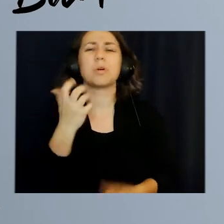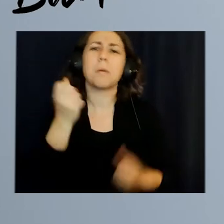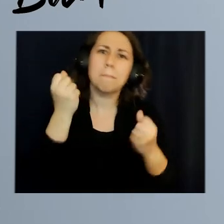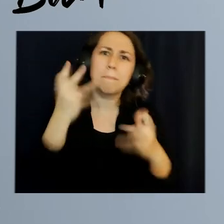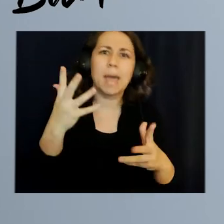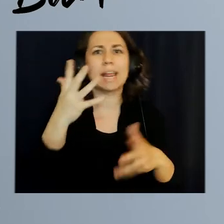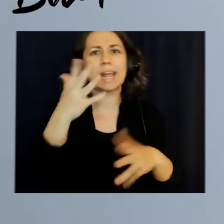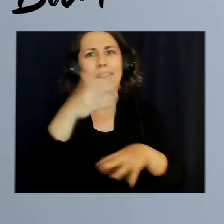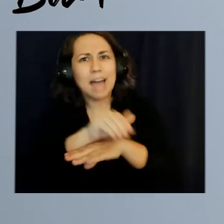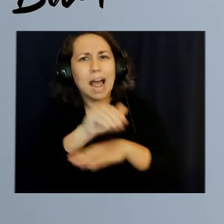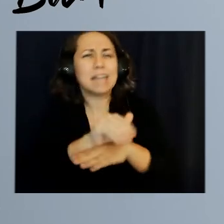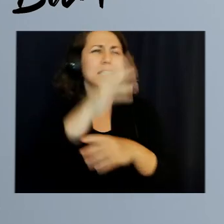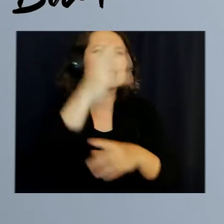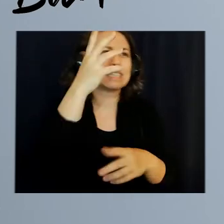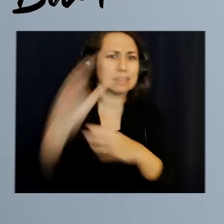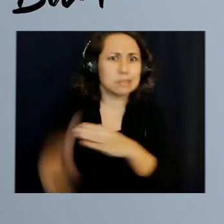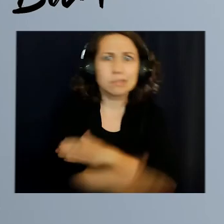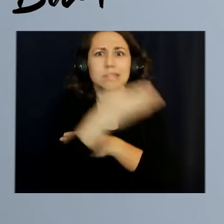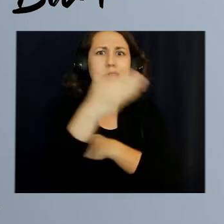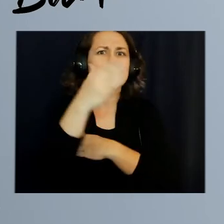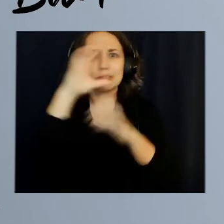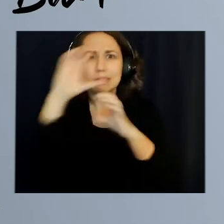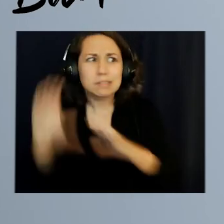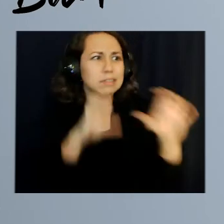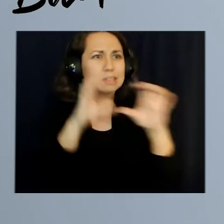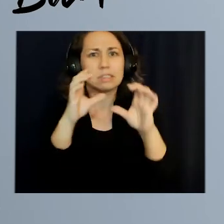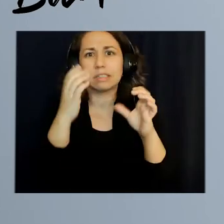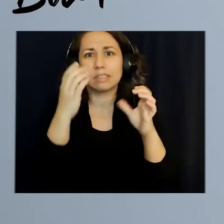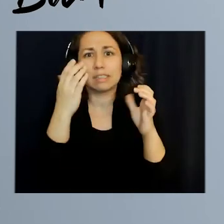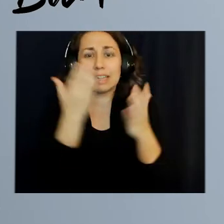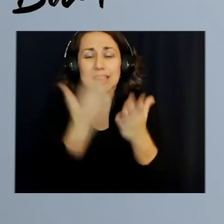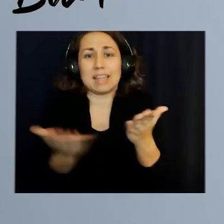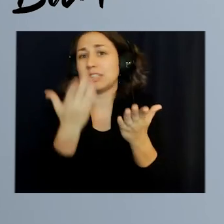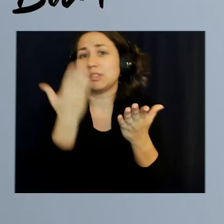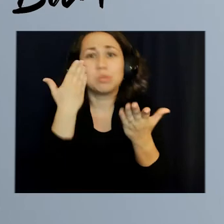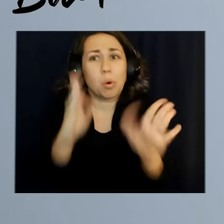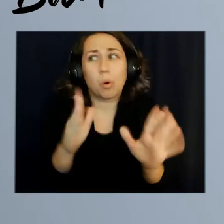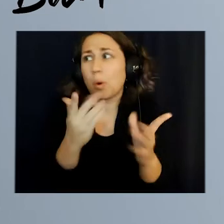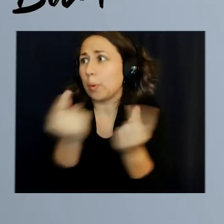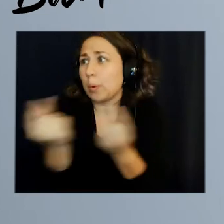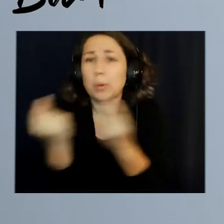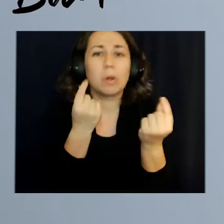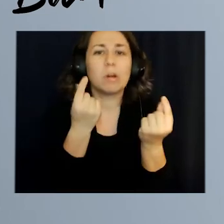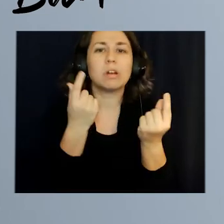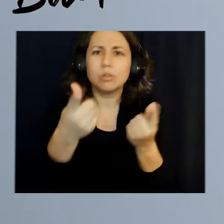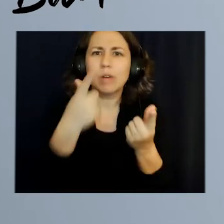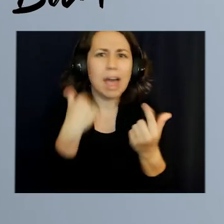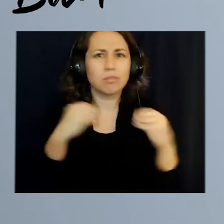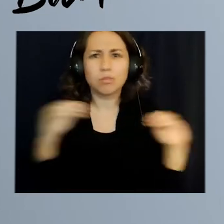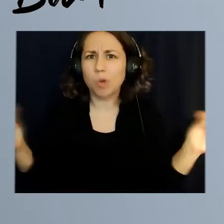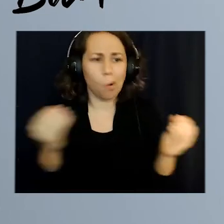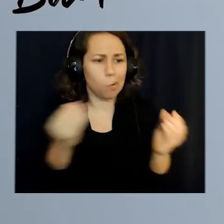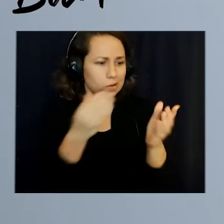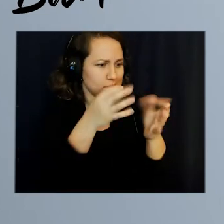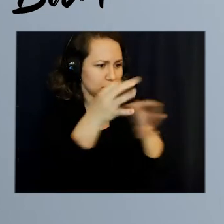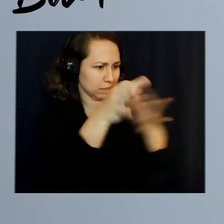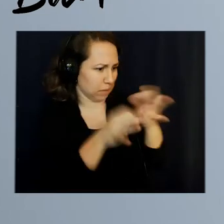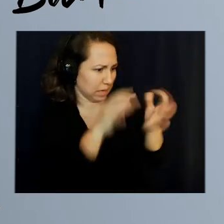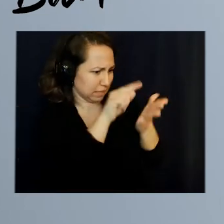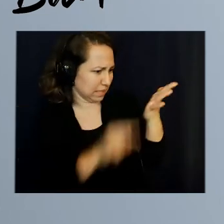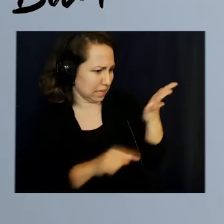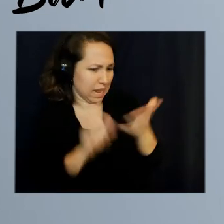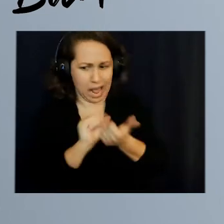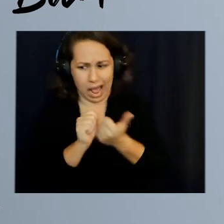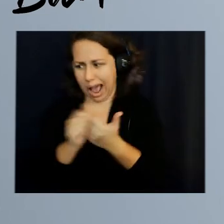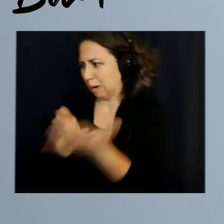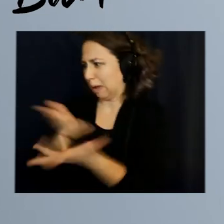So many sleepless nights, so many things that you just didn't really know what was going to happen. And you didn't have a blueprint on how to do it or how to